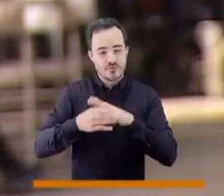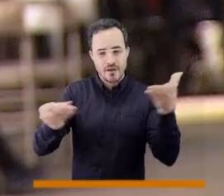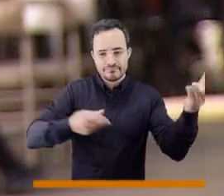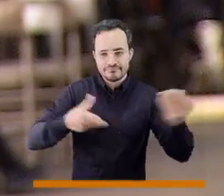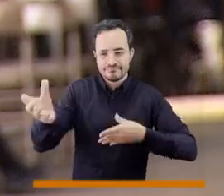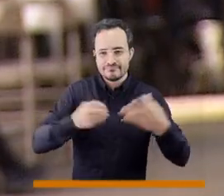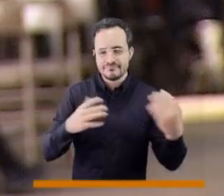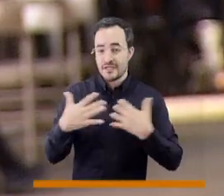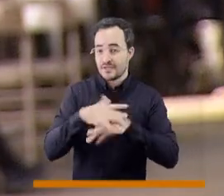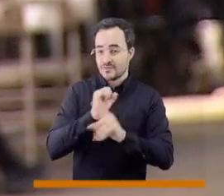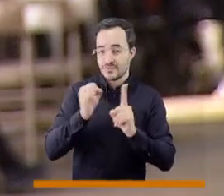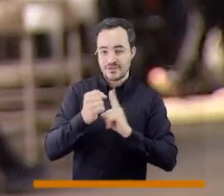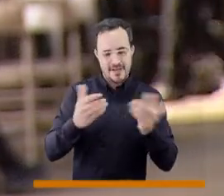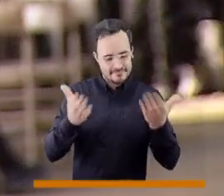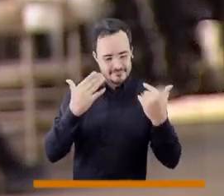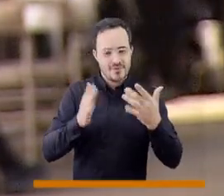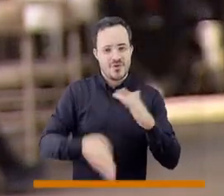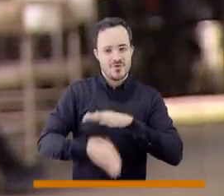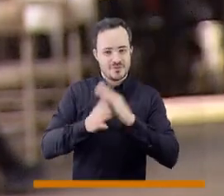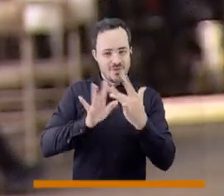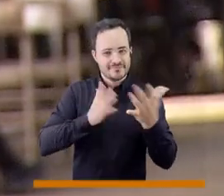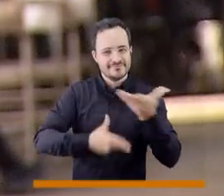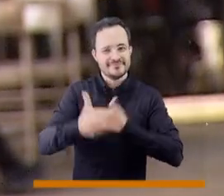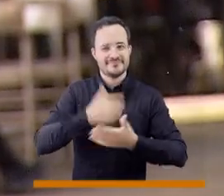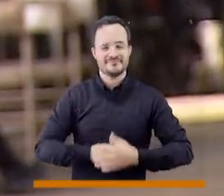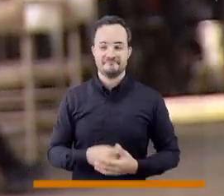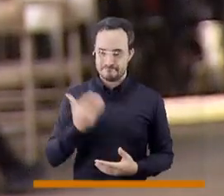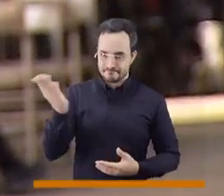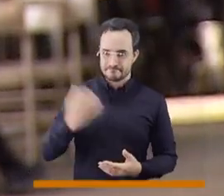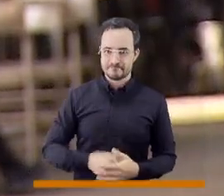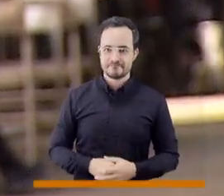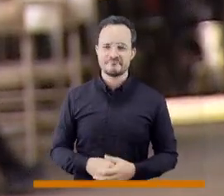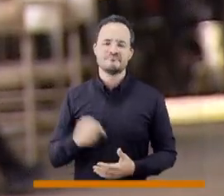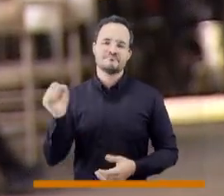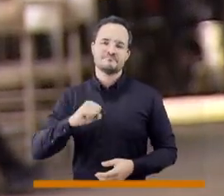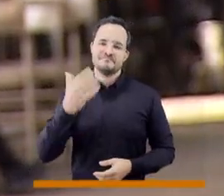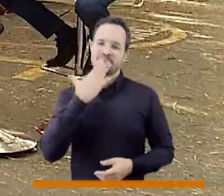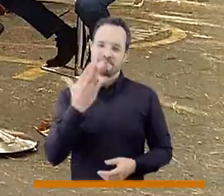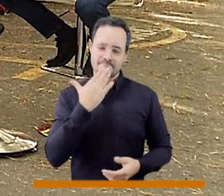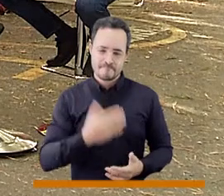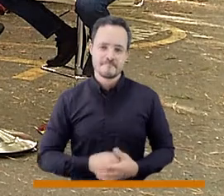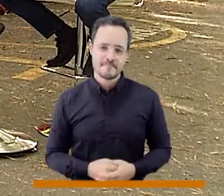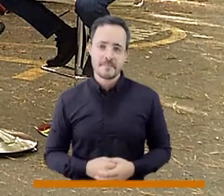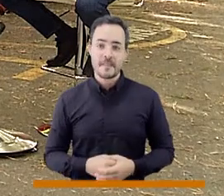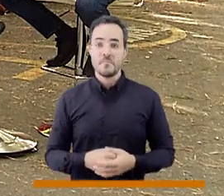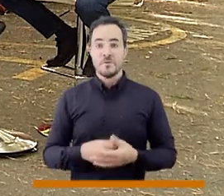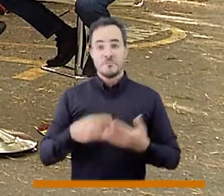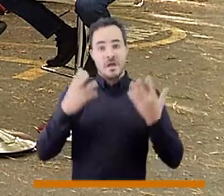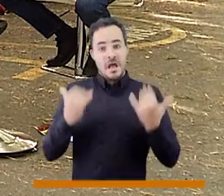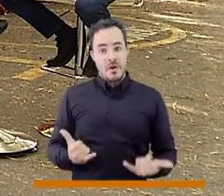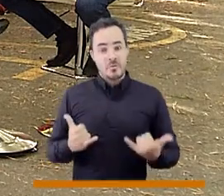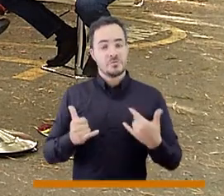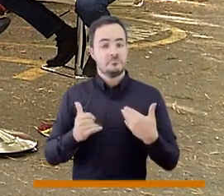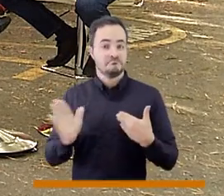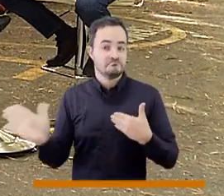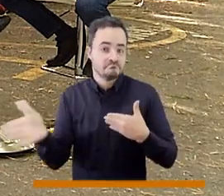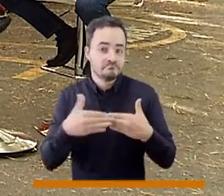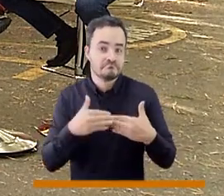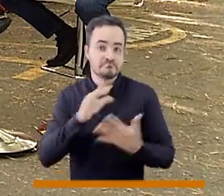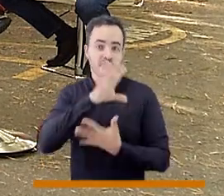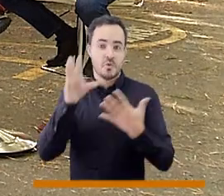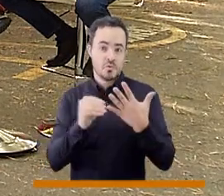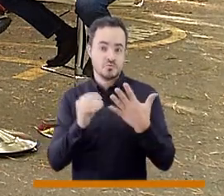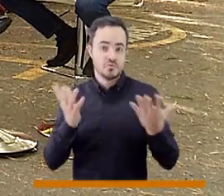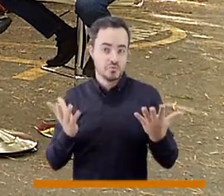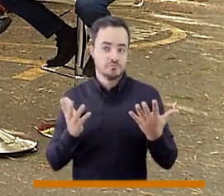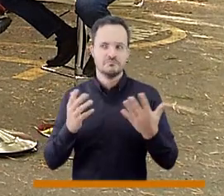Sigan interactuando en este diálogo abierto en nuestras redes sociales. Catherine, siga usted. Gracias, María Fernanda. Y bueno, pues,